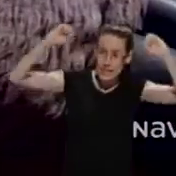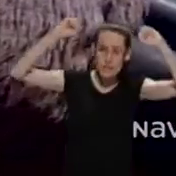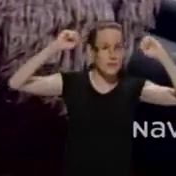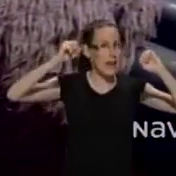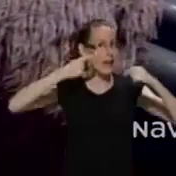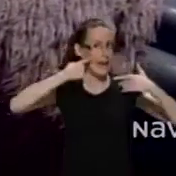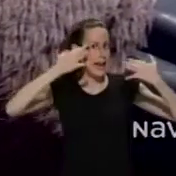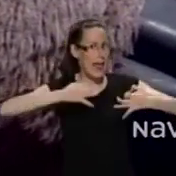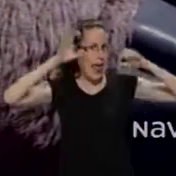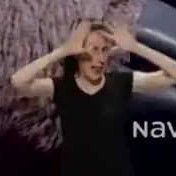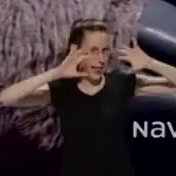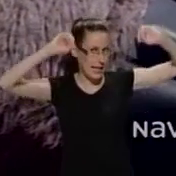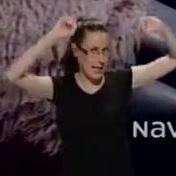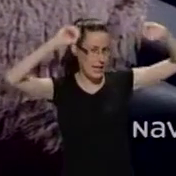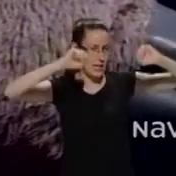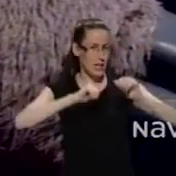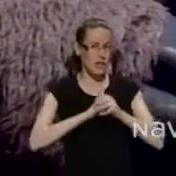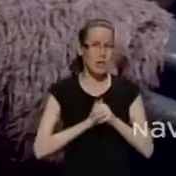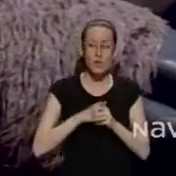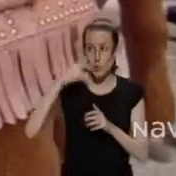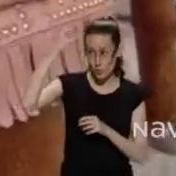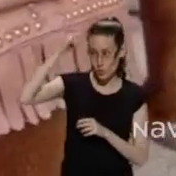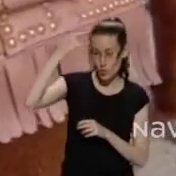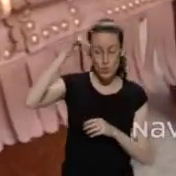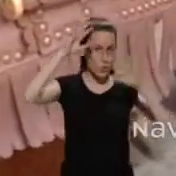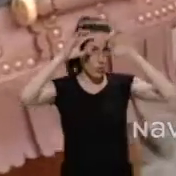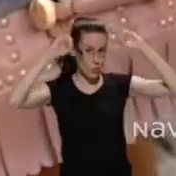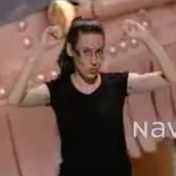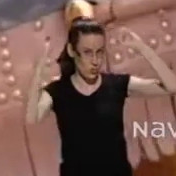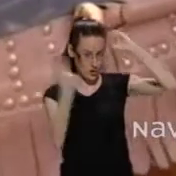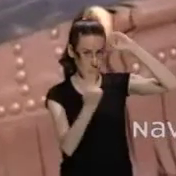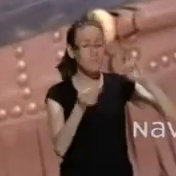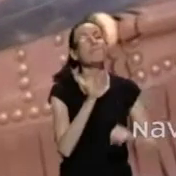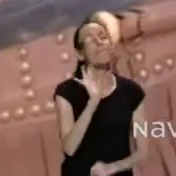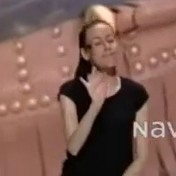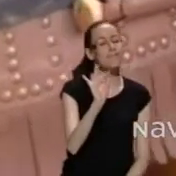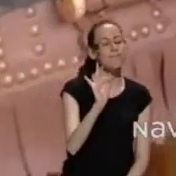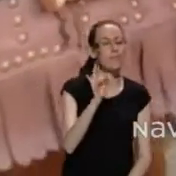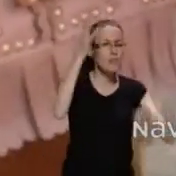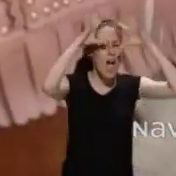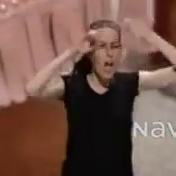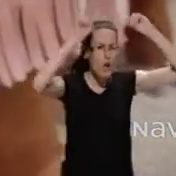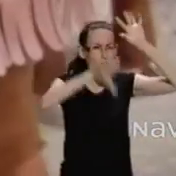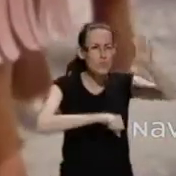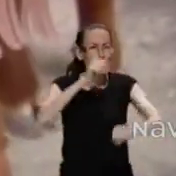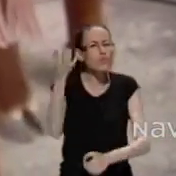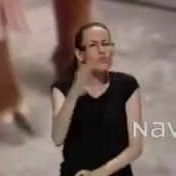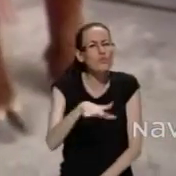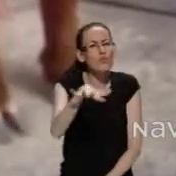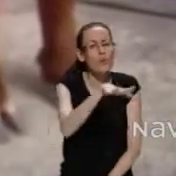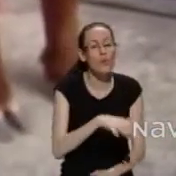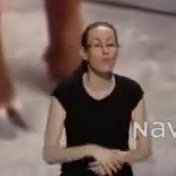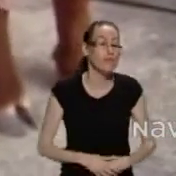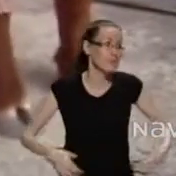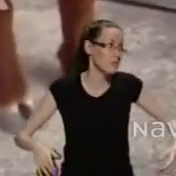auténticas. Y las de los toros también, Las de los toricos también. de los toricos también. Son auténticas. ¿Y dónde consigues estas astas? Oye, estas, pues